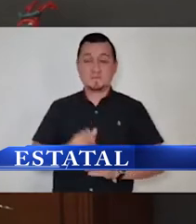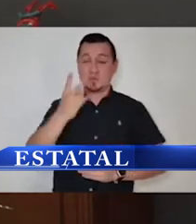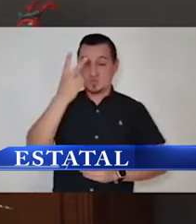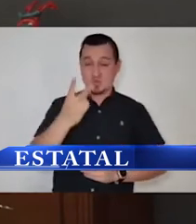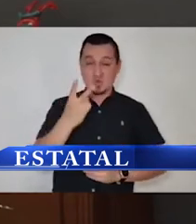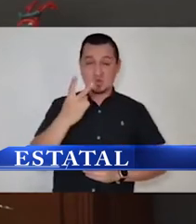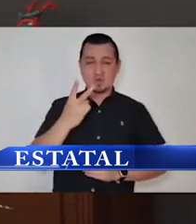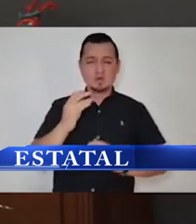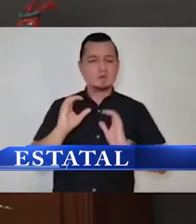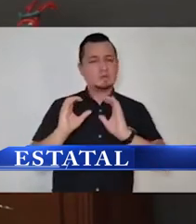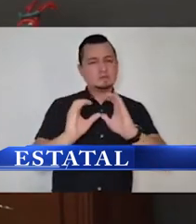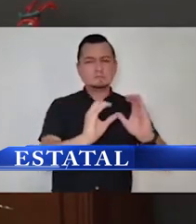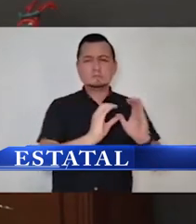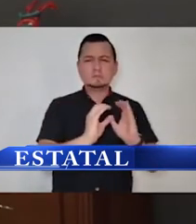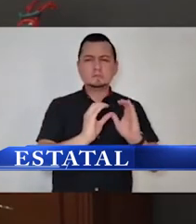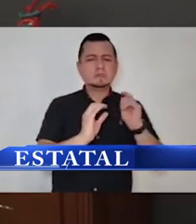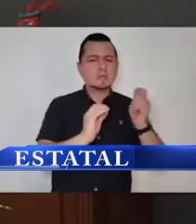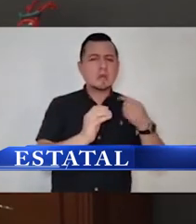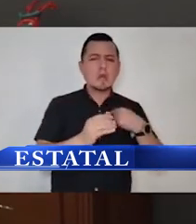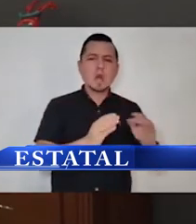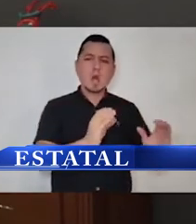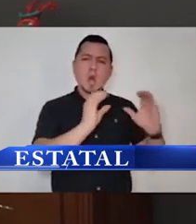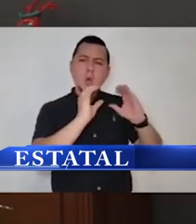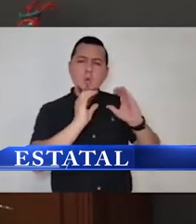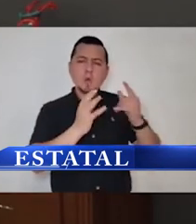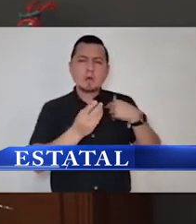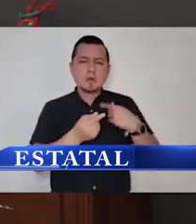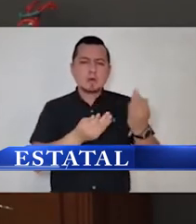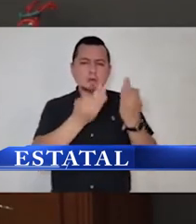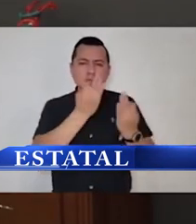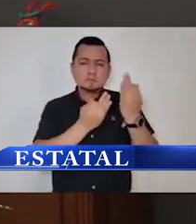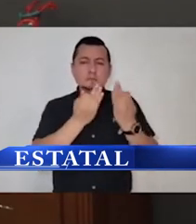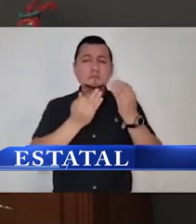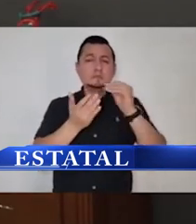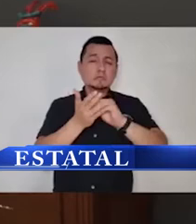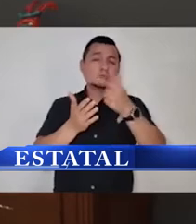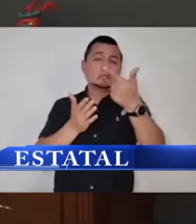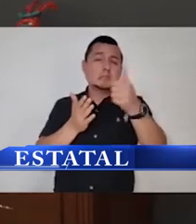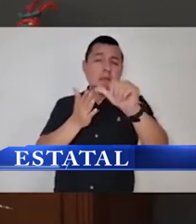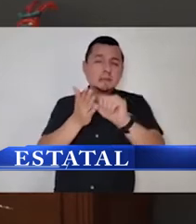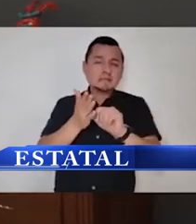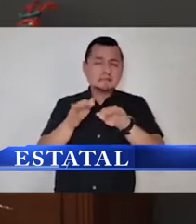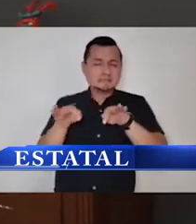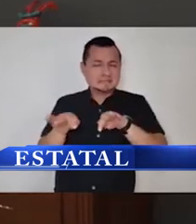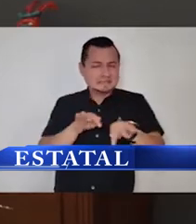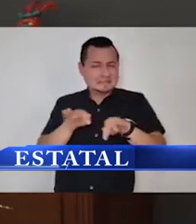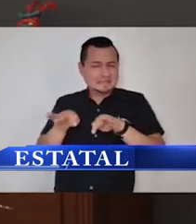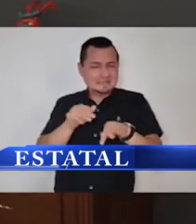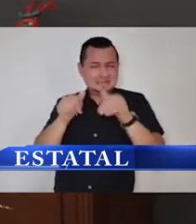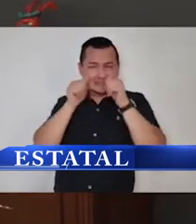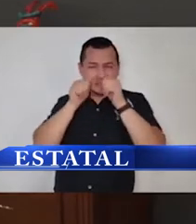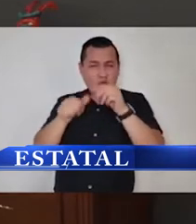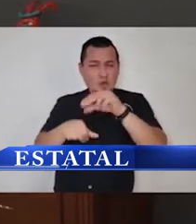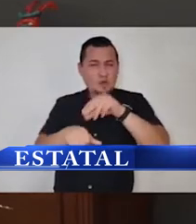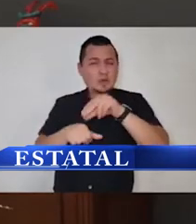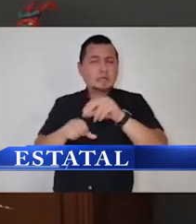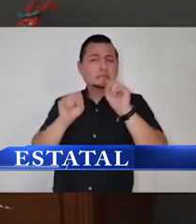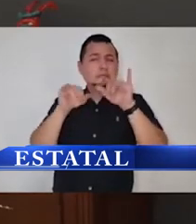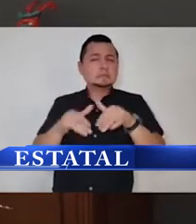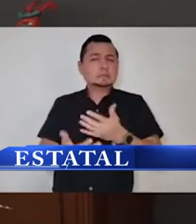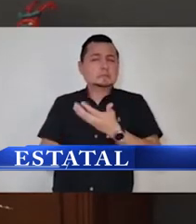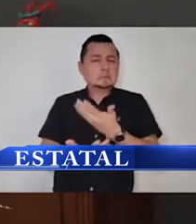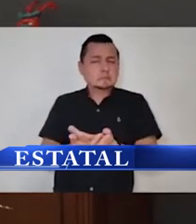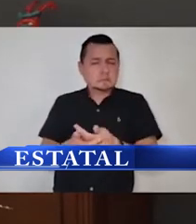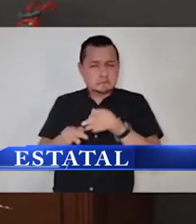a quien nos cuida. Son ya 7 meses que el personal de salud está en las unidades de terapia intensiva y de